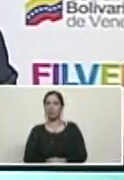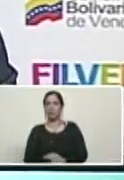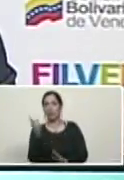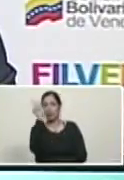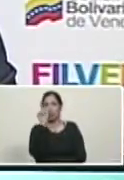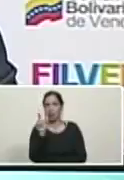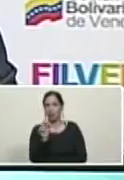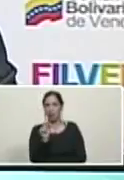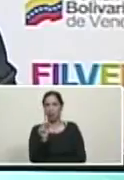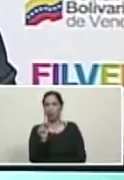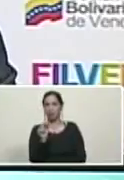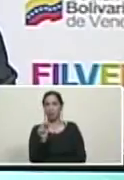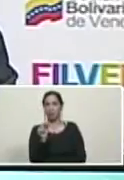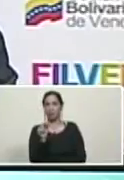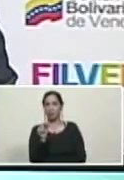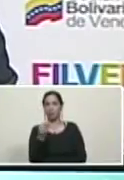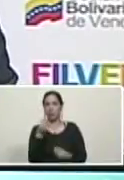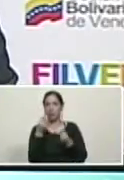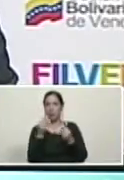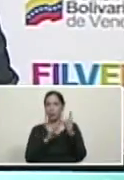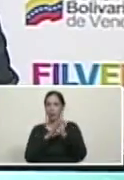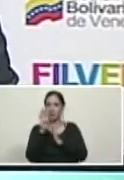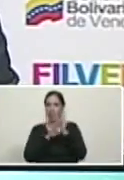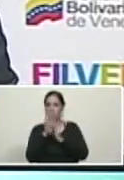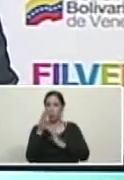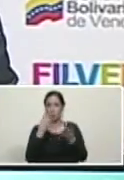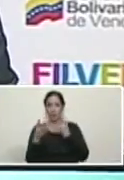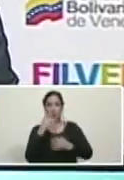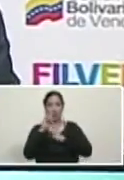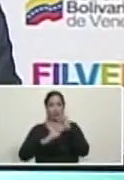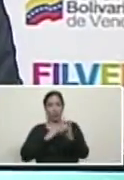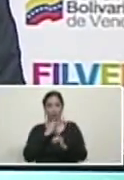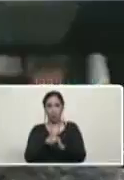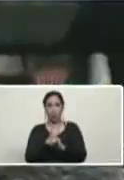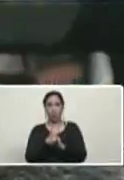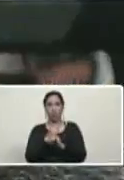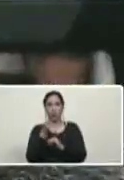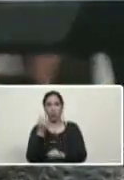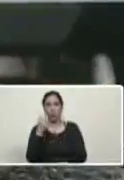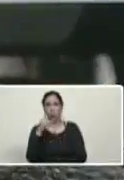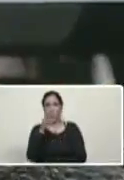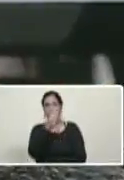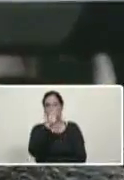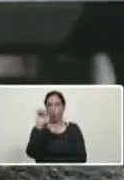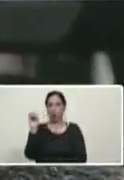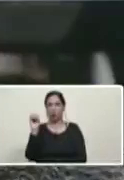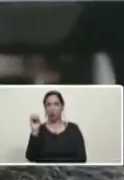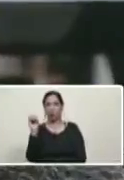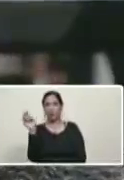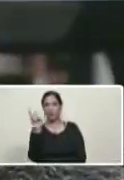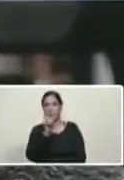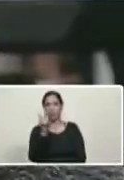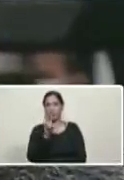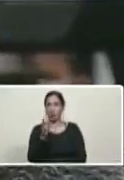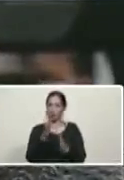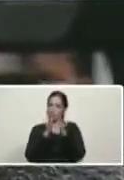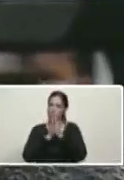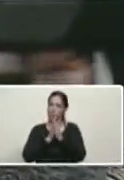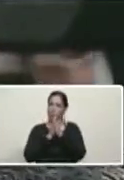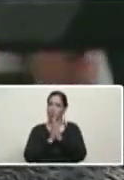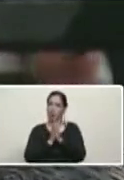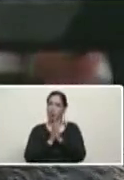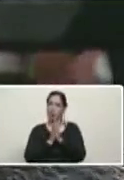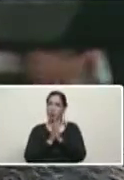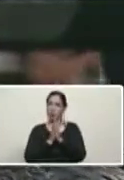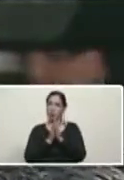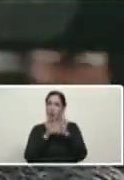te sientes en el desarrollo de esta Feria Internacional número 40 de Venezuela? Por favor, número